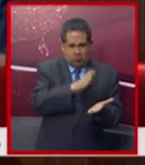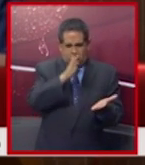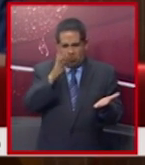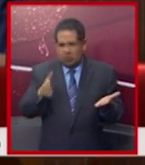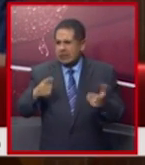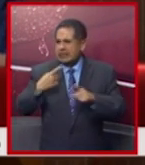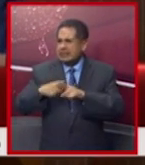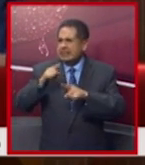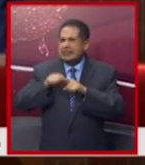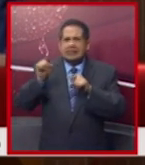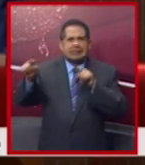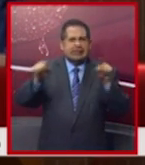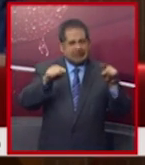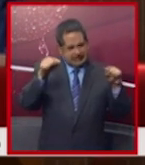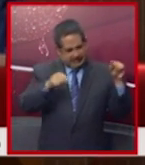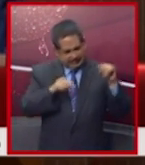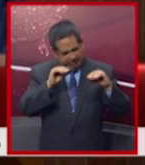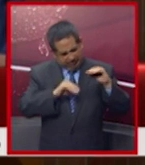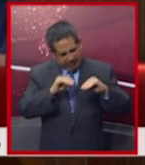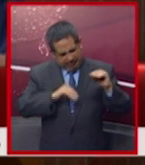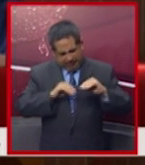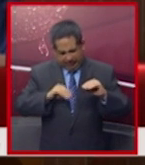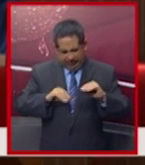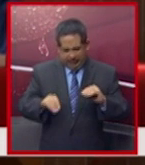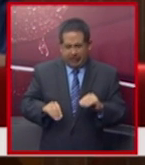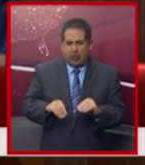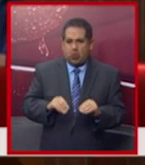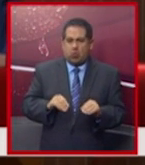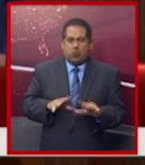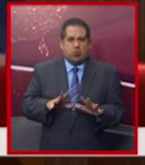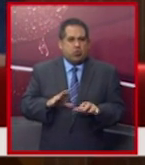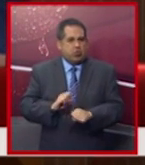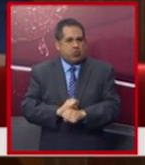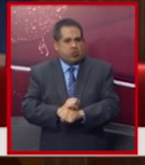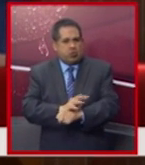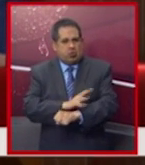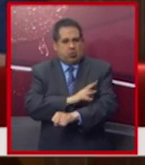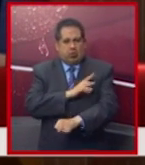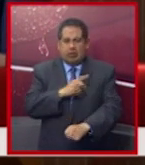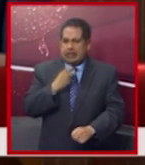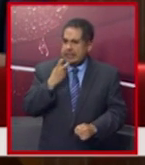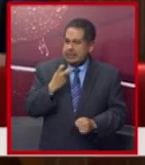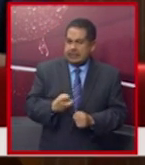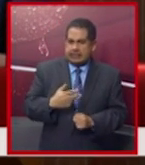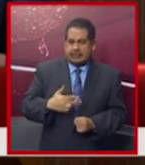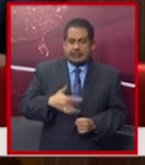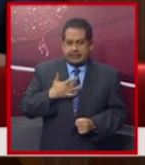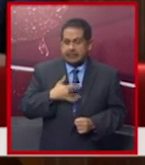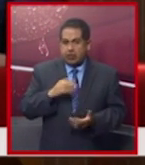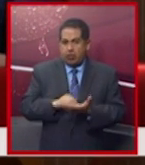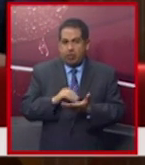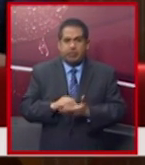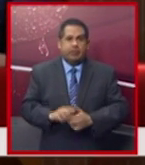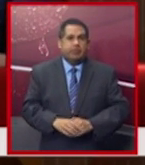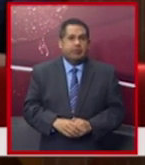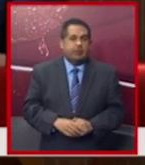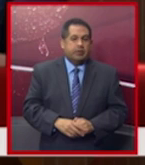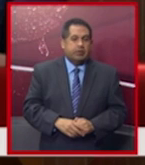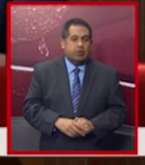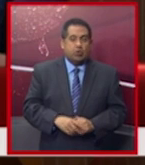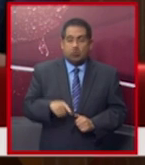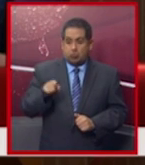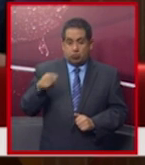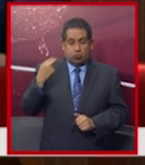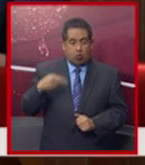los rincones del país al abrir las páginas de nuestra Carta Magna. Hoy sus